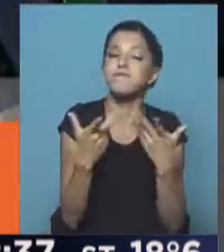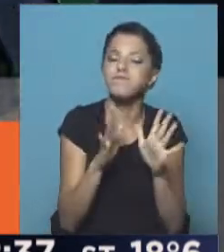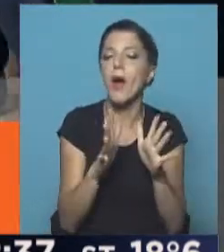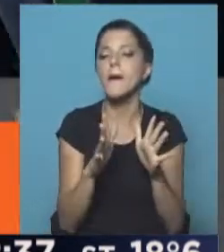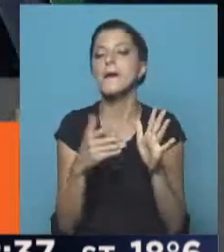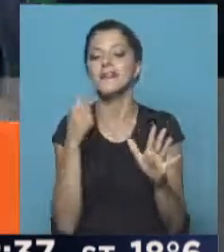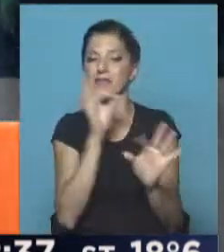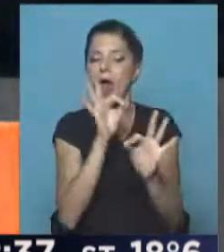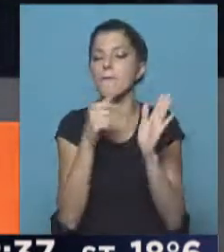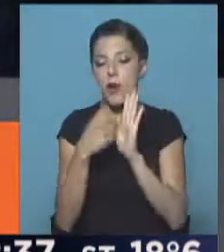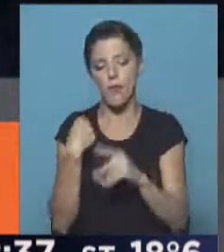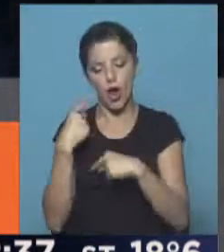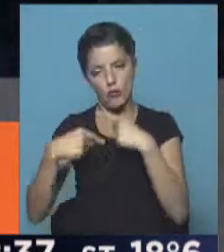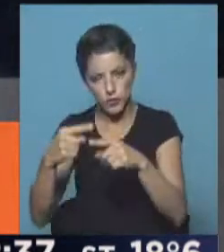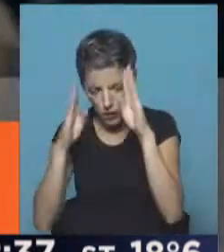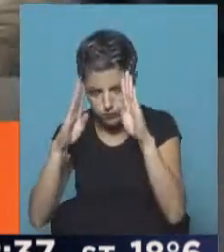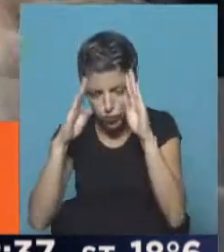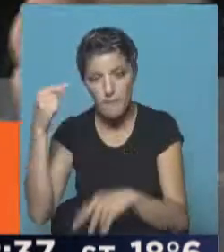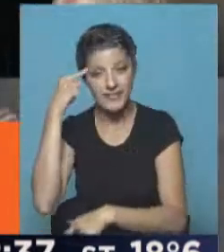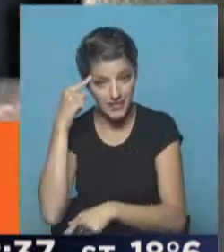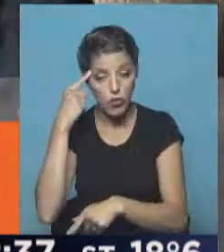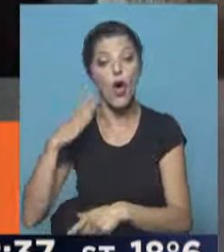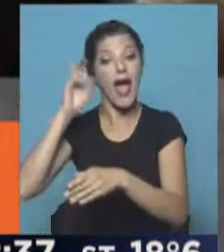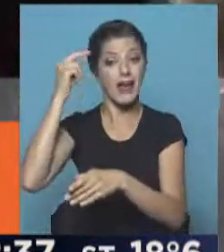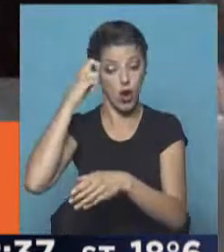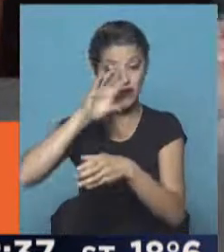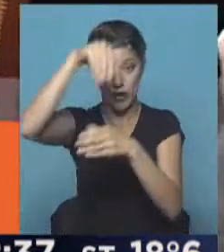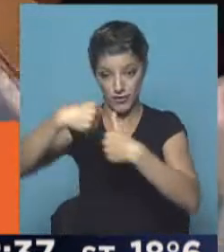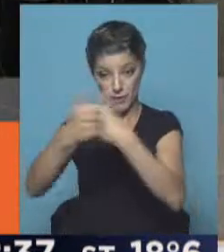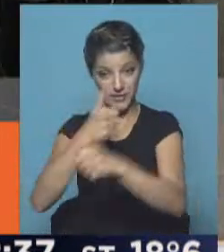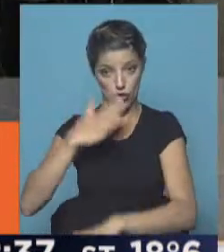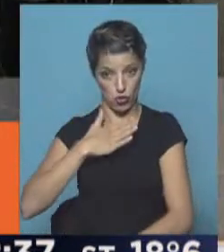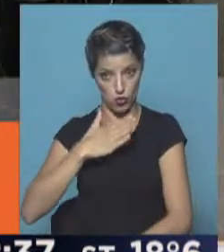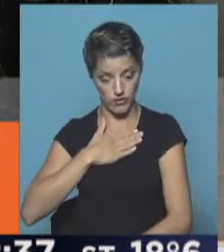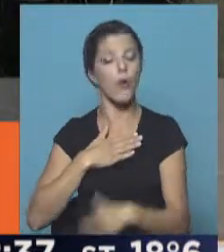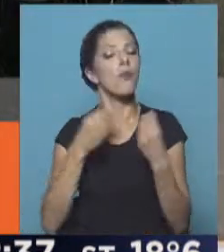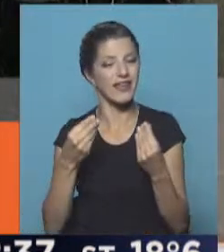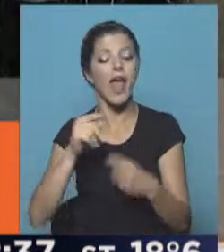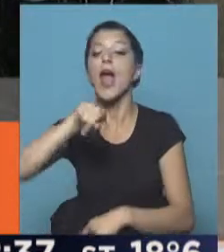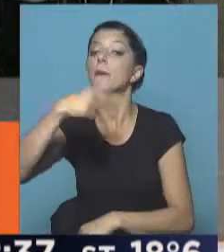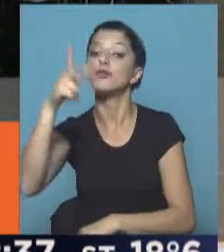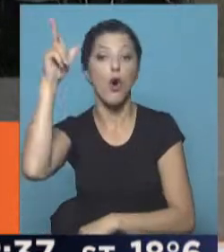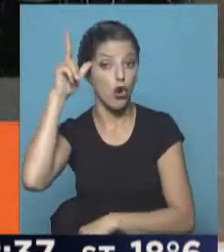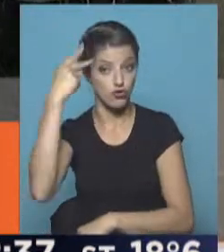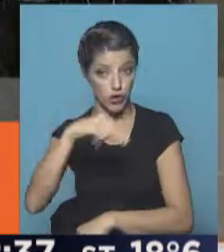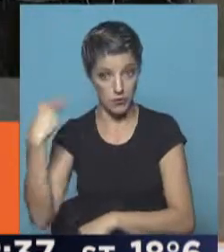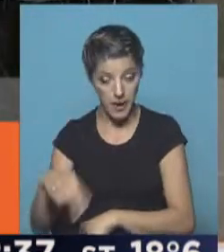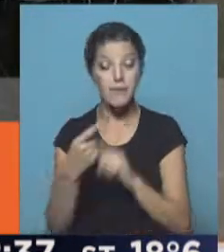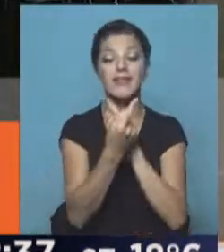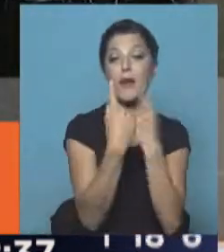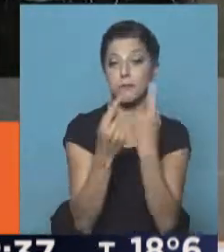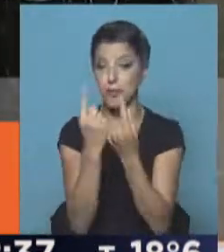sus esfuerzos para retener el control del Congreso, ya que en los comicios del 8 de noviembre también se renuevan ambas cámaras.